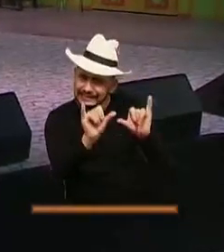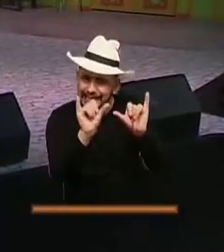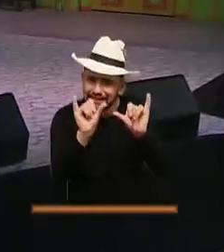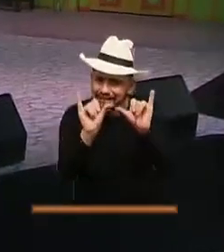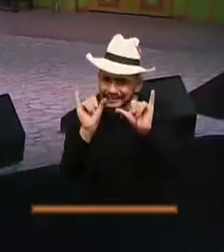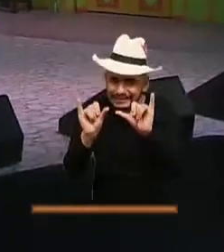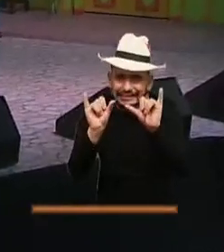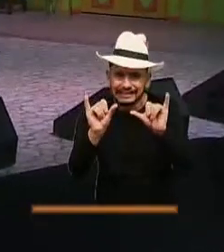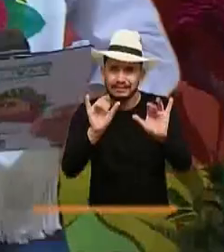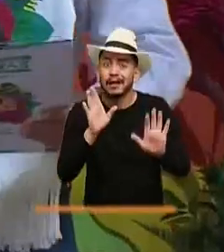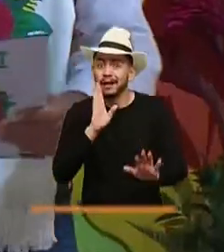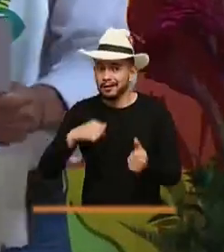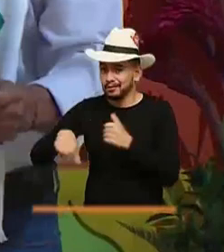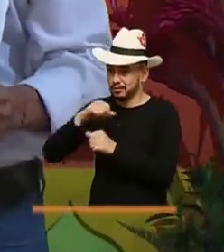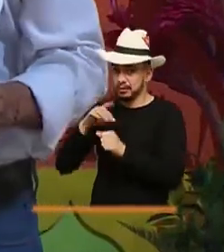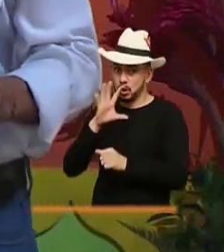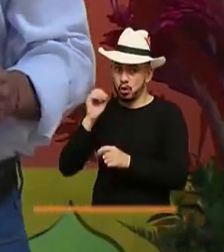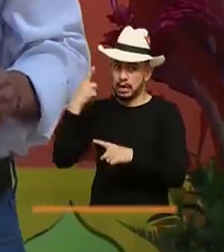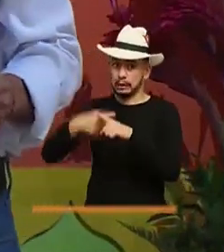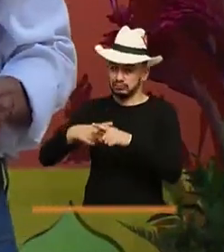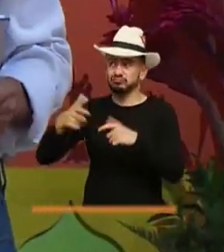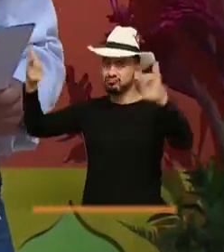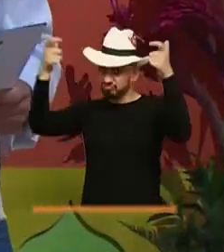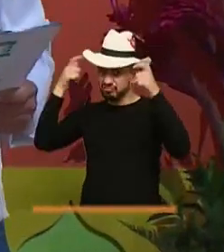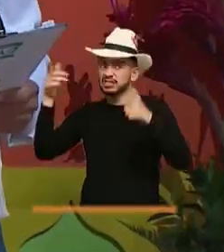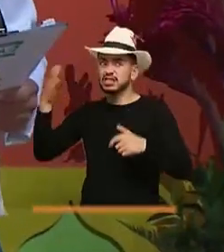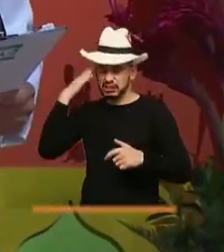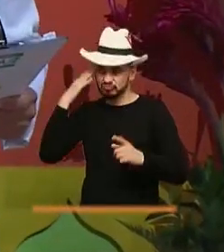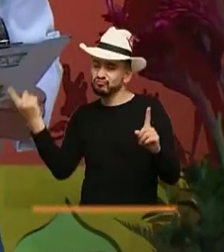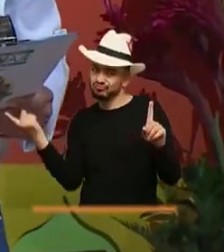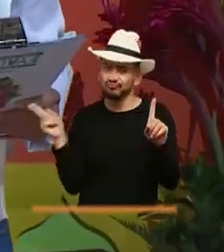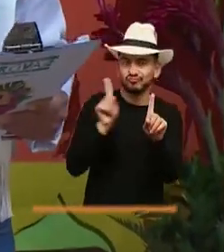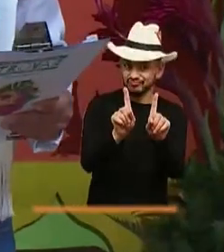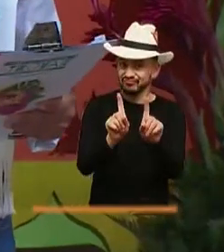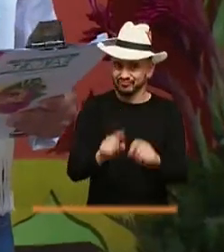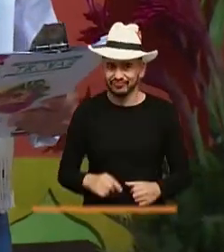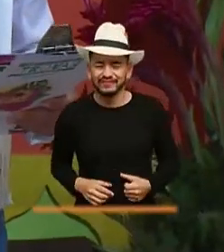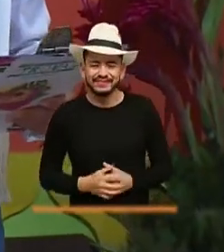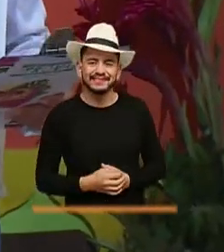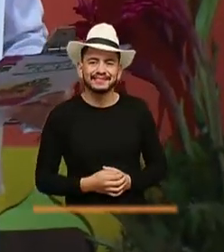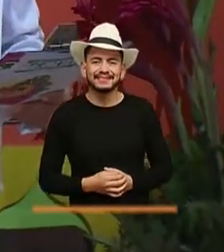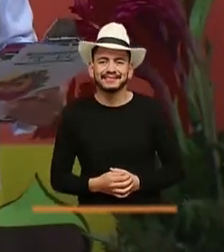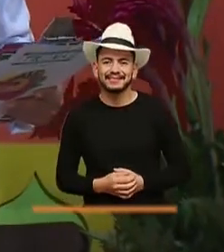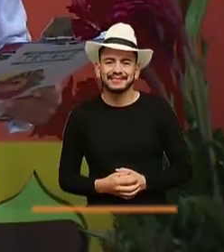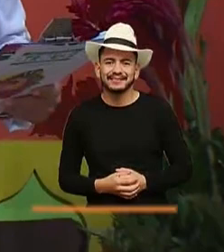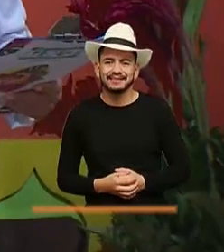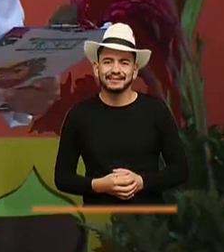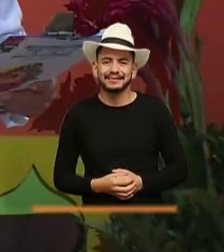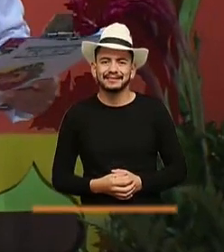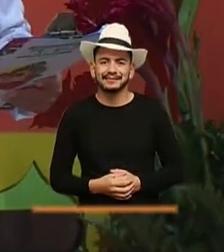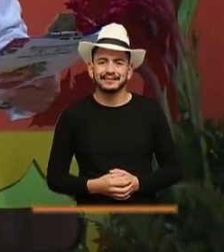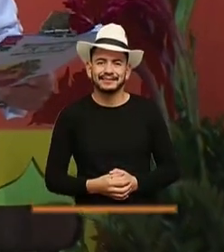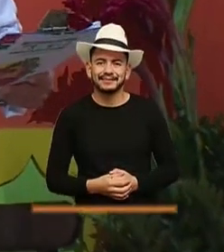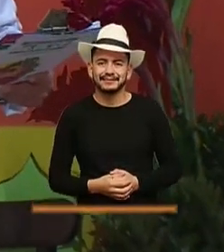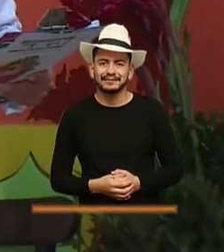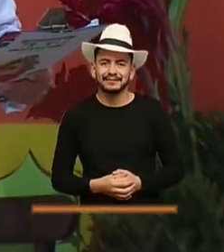a quien ya fue rey de reyes. Sí, llamamos a Aldo para que nos acompañe. El pie forzado es, bueno, sí,